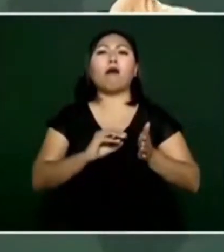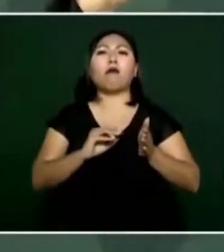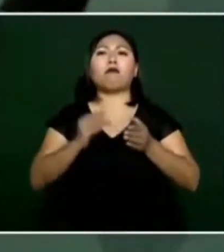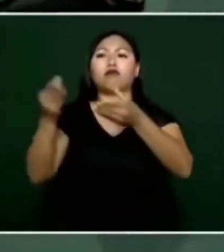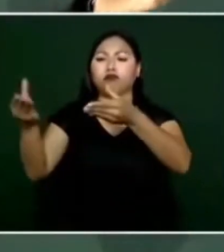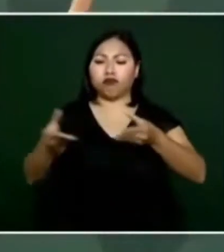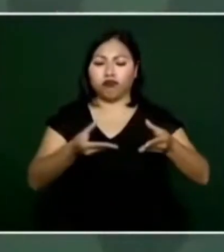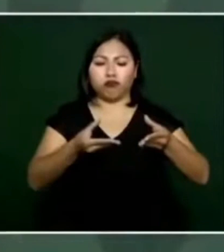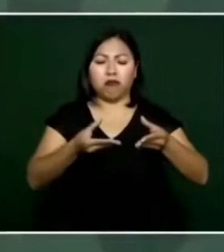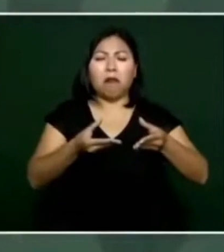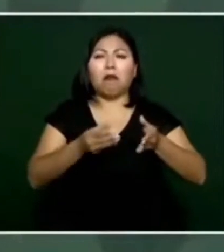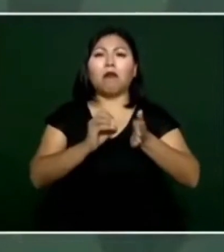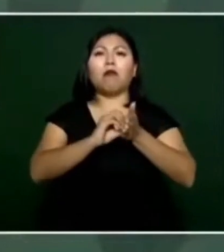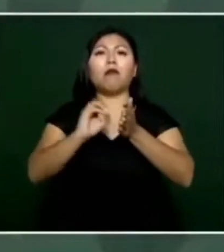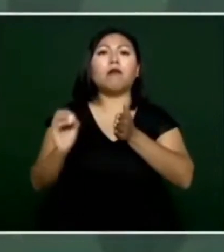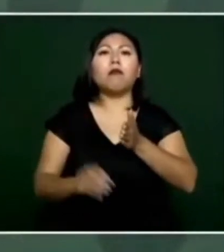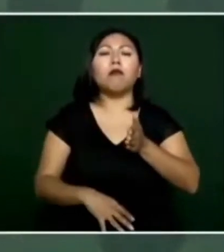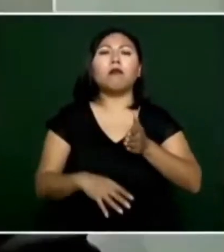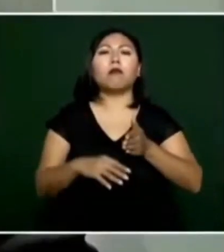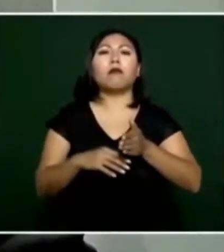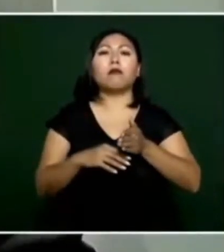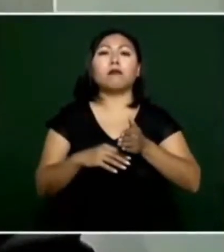la primera vez,